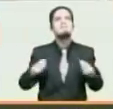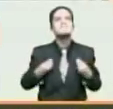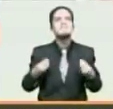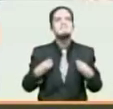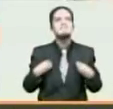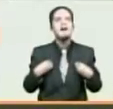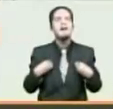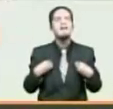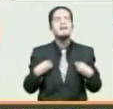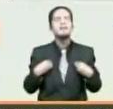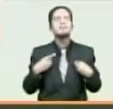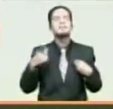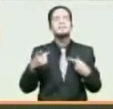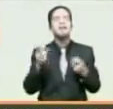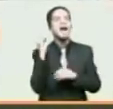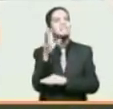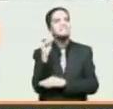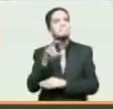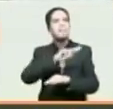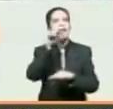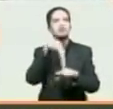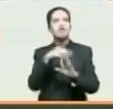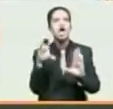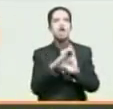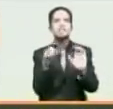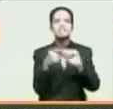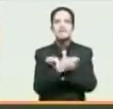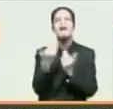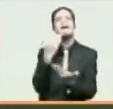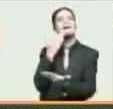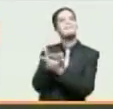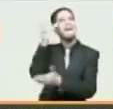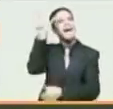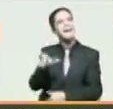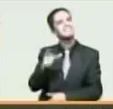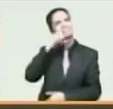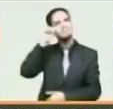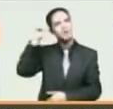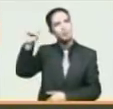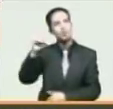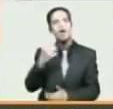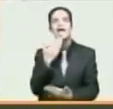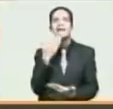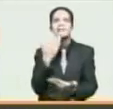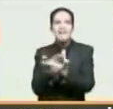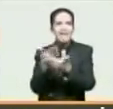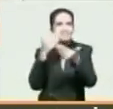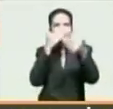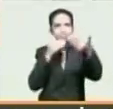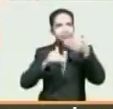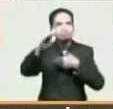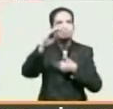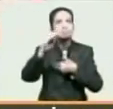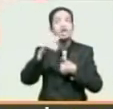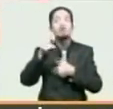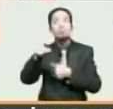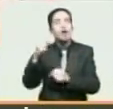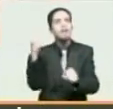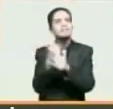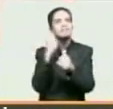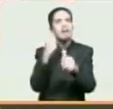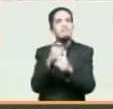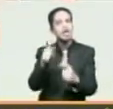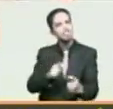Asamblea Nacional Constituyente! Gracias, presidente Nicolás Maduro. Gracias por siempre, por el papel que te